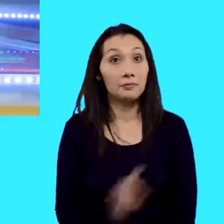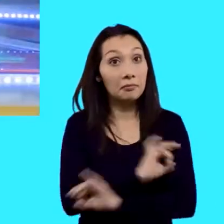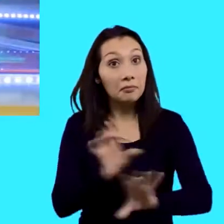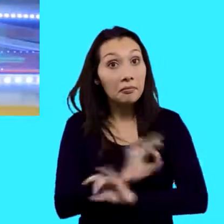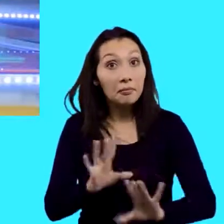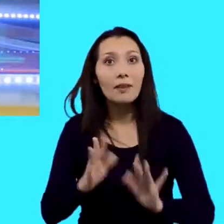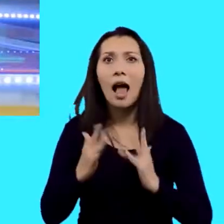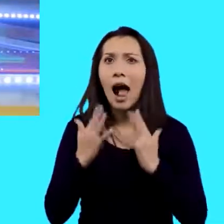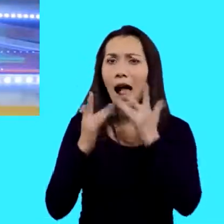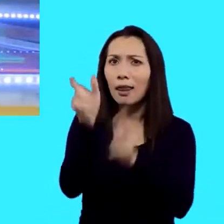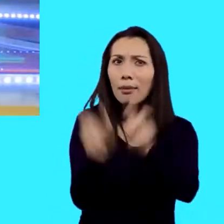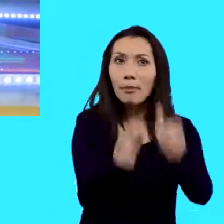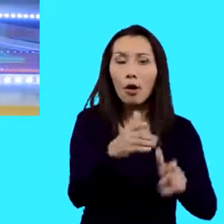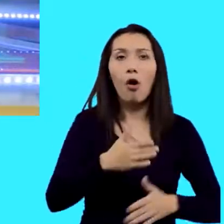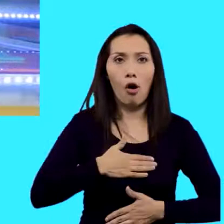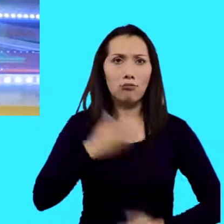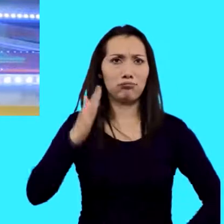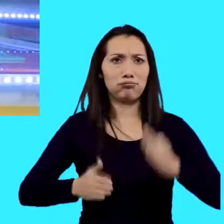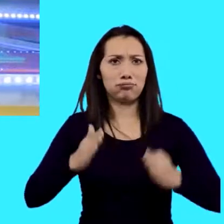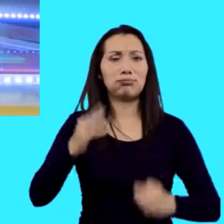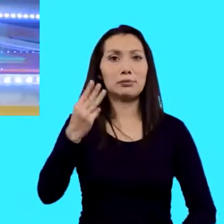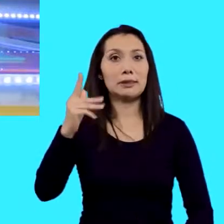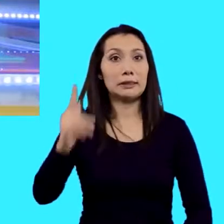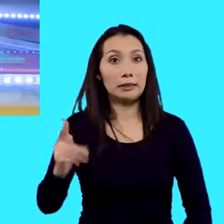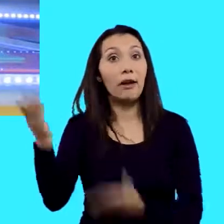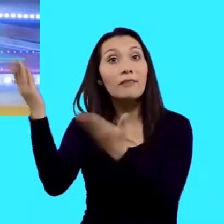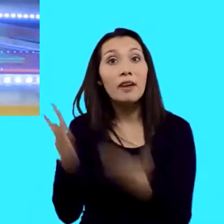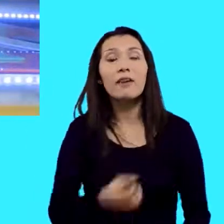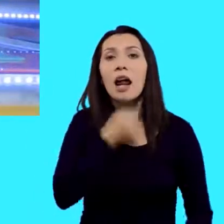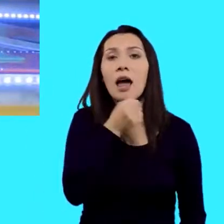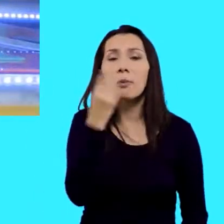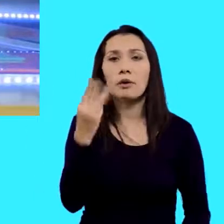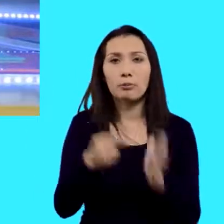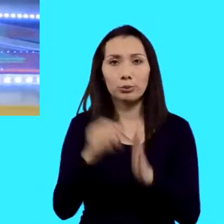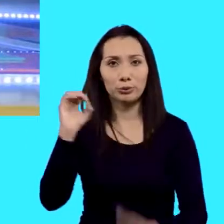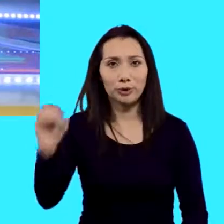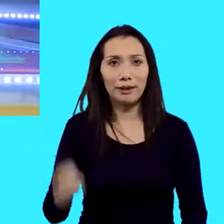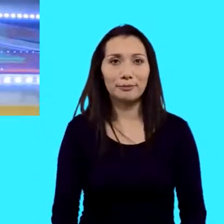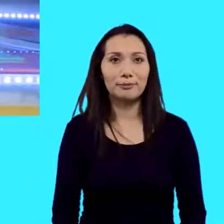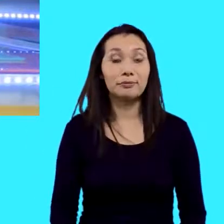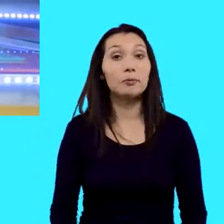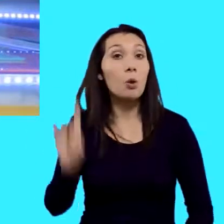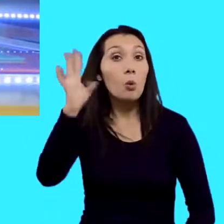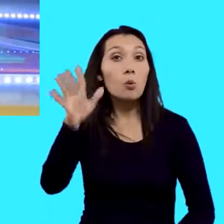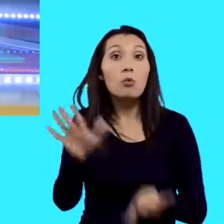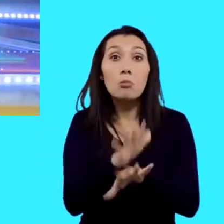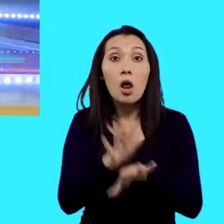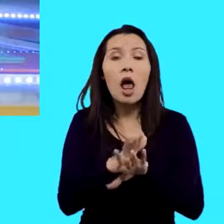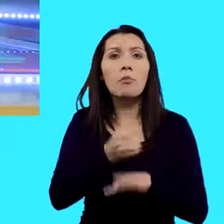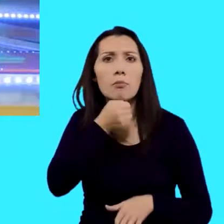¡Yapa, yapa, yapa! ¡Alegres terrícolas! Soy Selkie 3K. Bienvenidos a Reporteros 3.0, el único